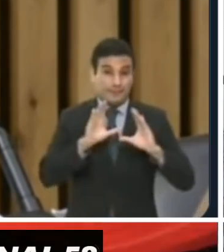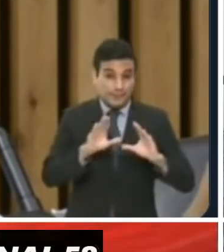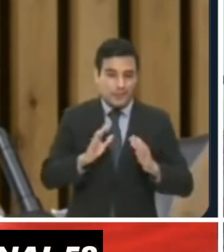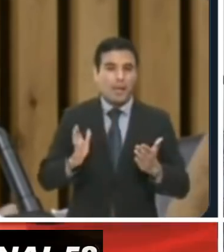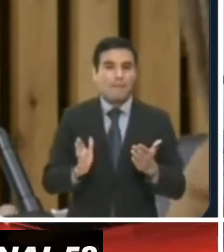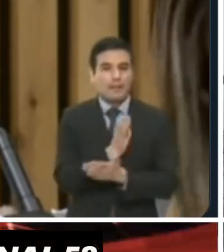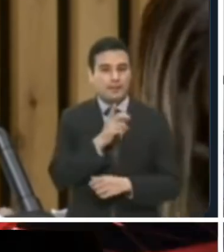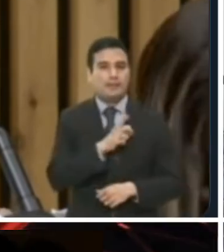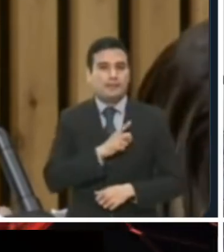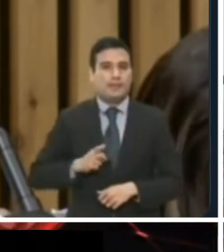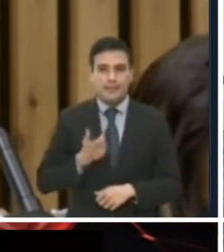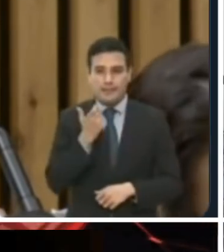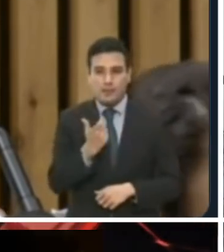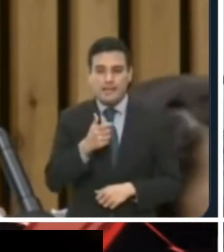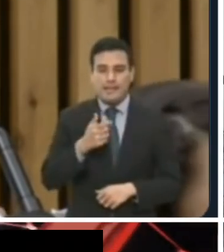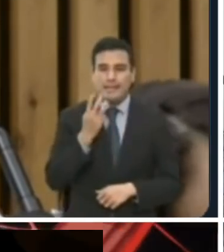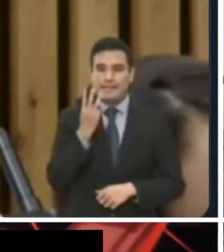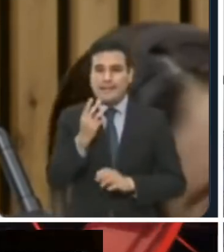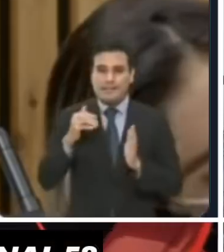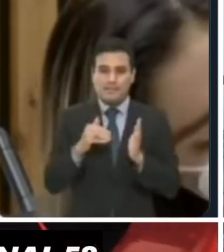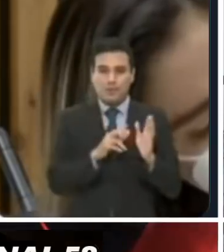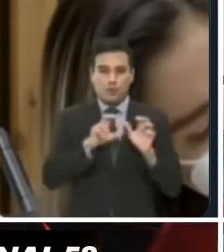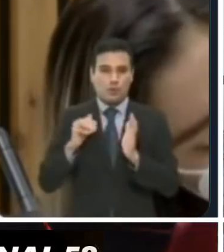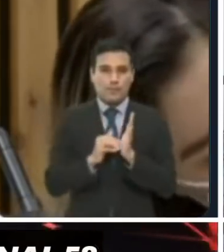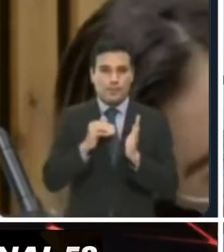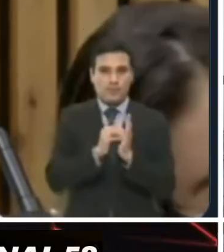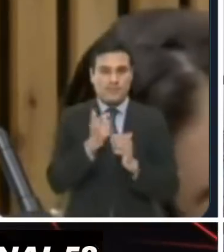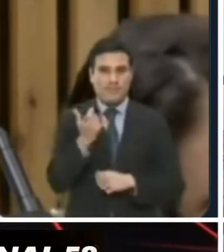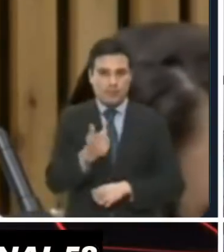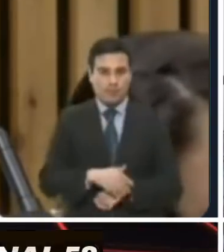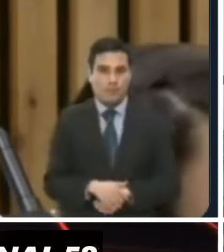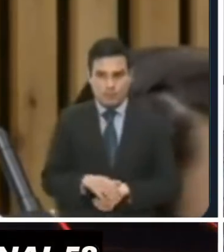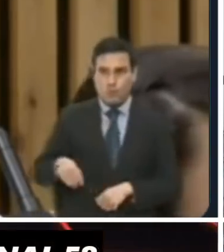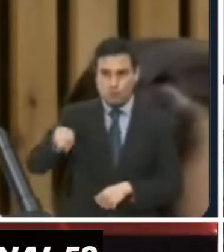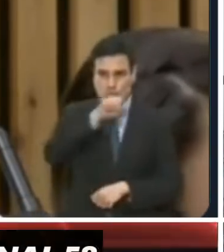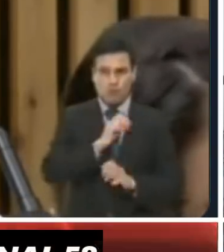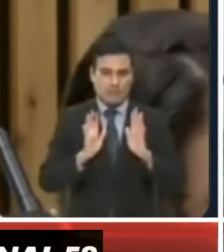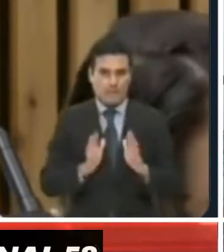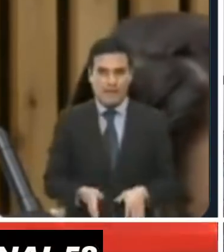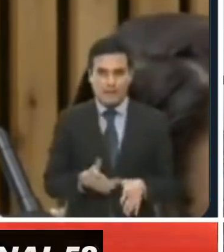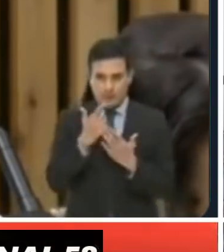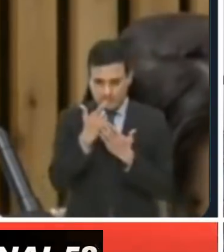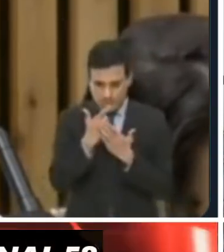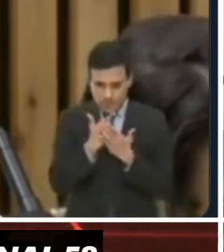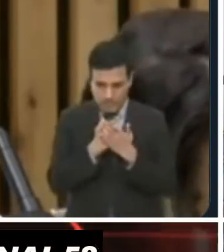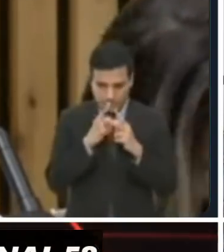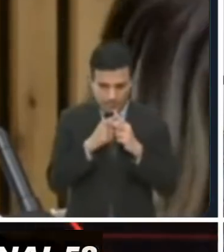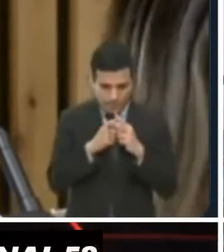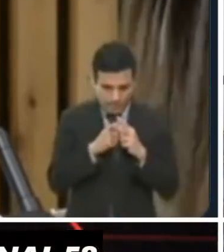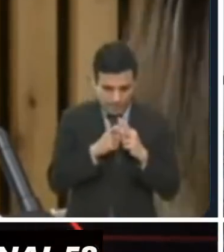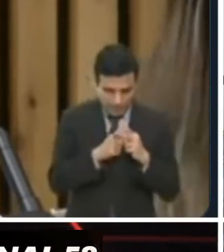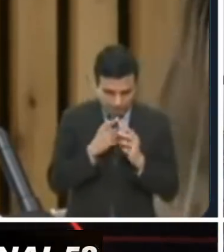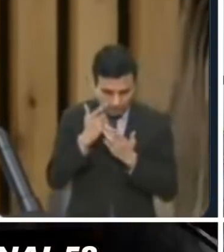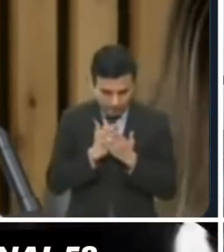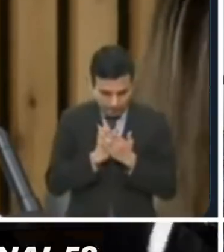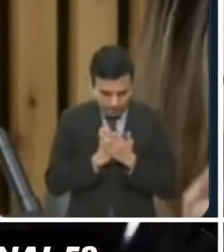quiere hacer elecciones de remedo. Ya se le olvidó la elección de remedo que hizo el 1 de agosto en la